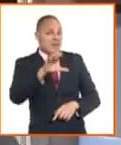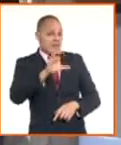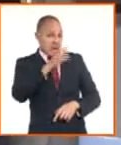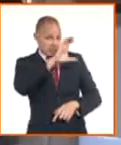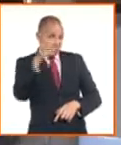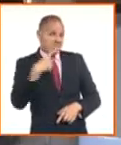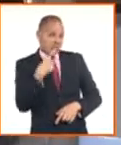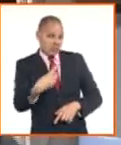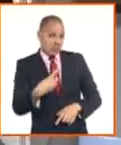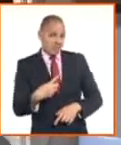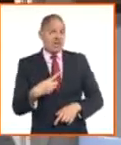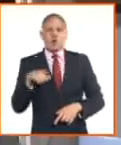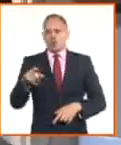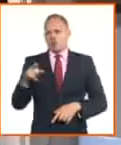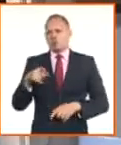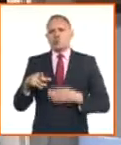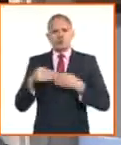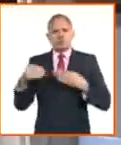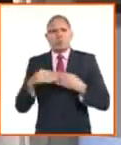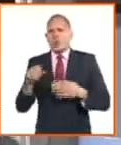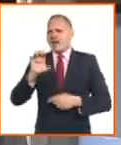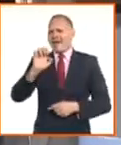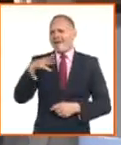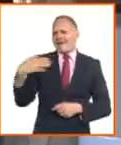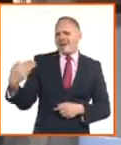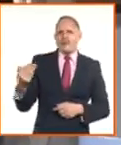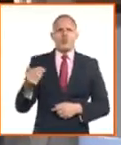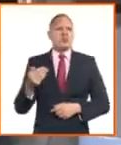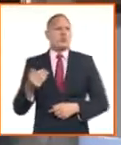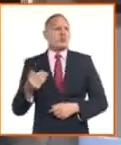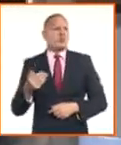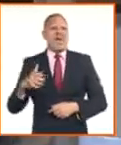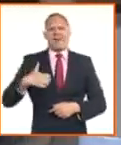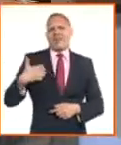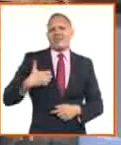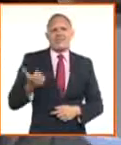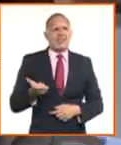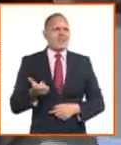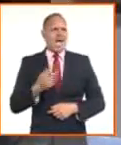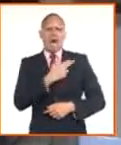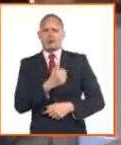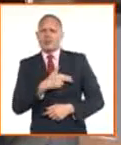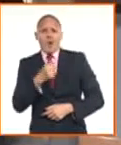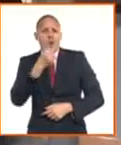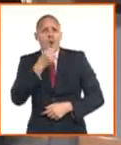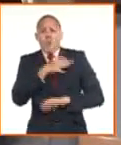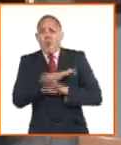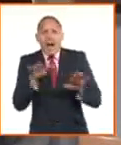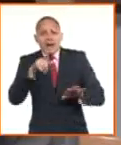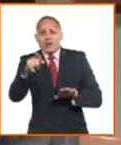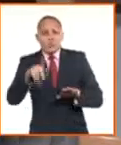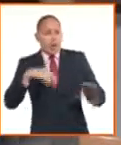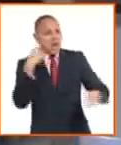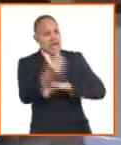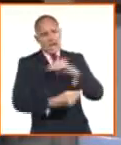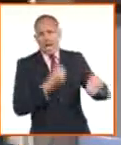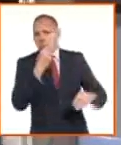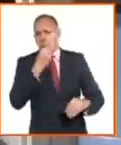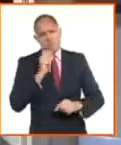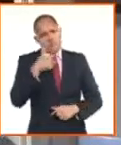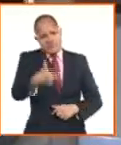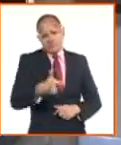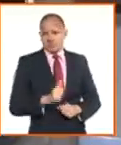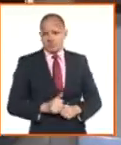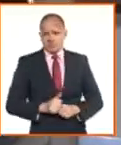tiene fundamento económico y es un tipo de cambio atractivo en las condiciones actuales del país, muy por encima de la tasa de cambio 1 por 24. Y después más